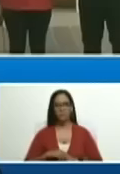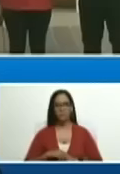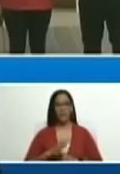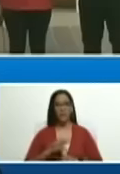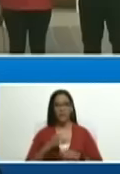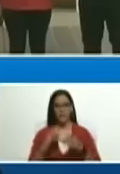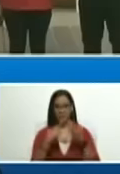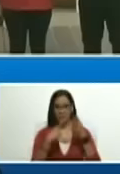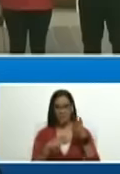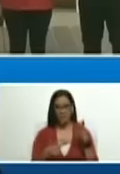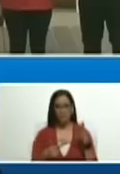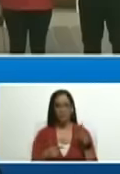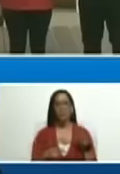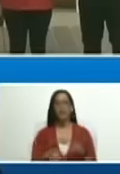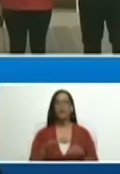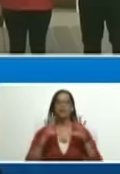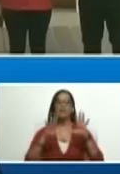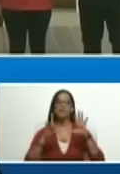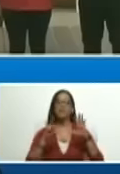etcétera.